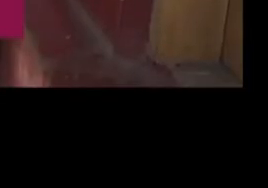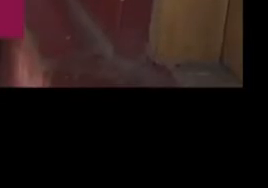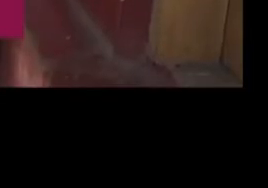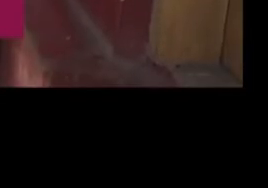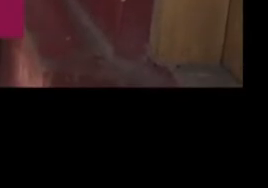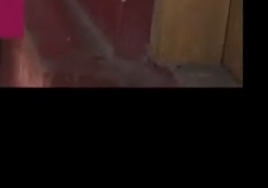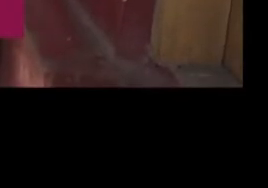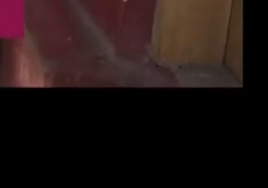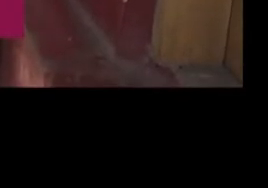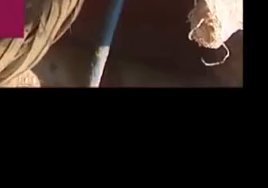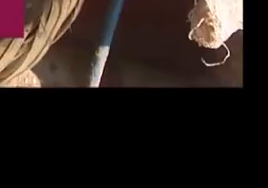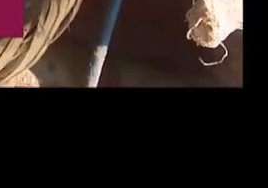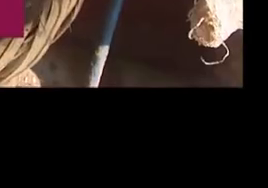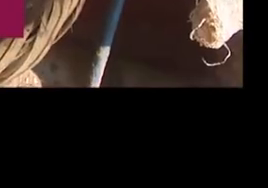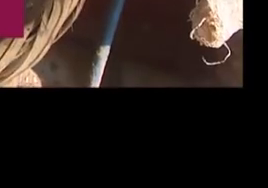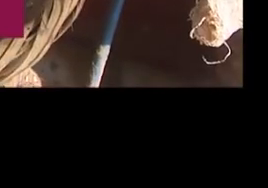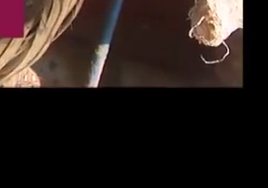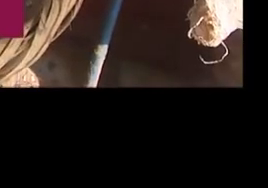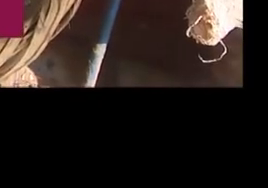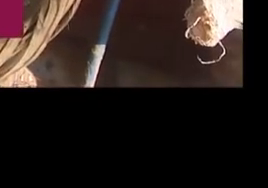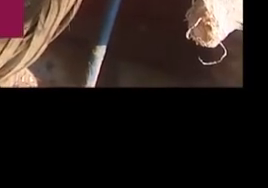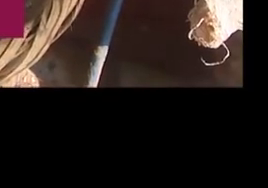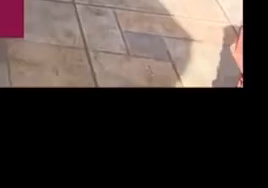su nido.